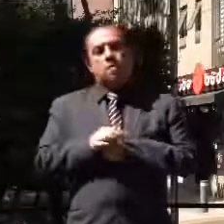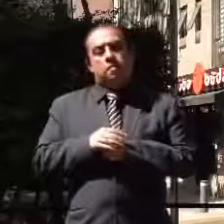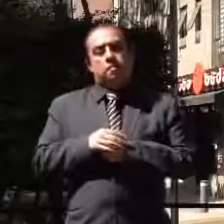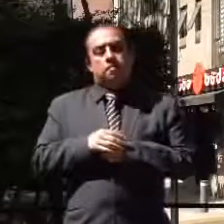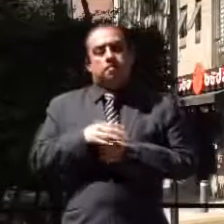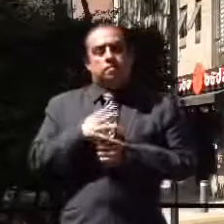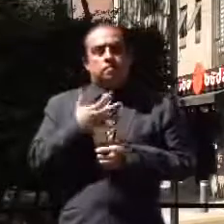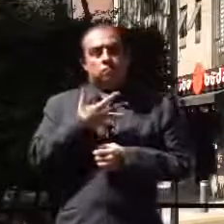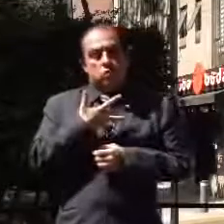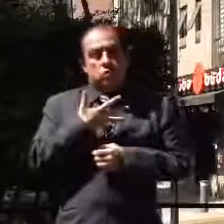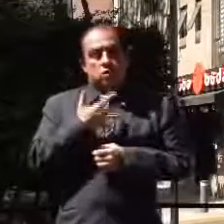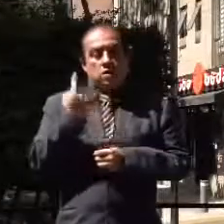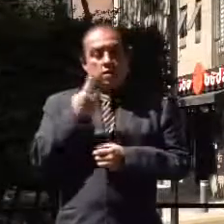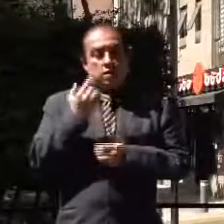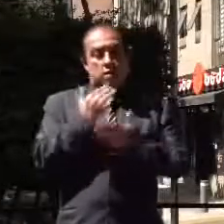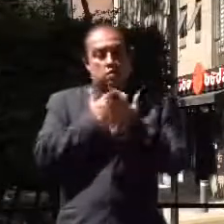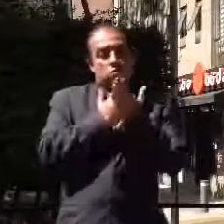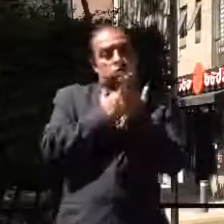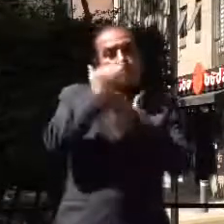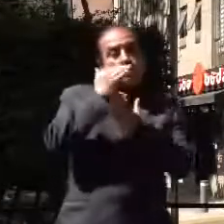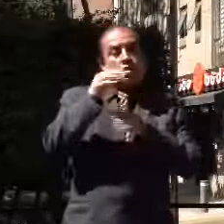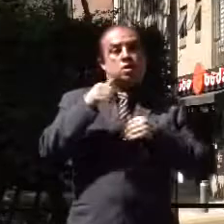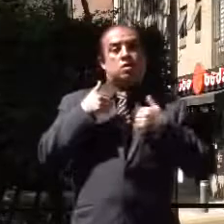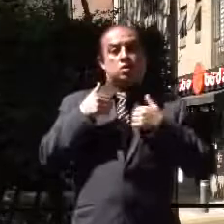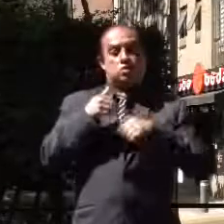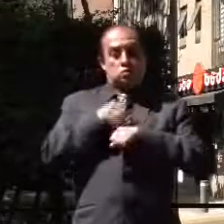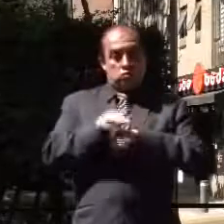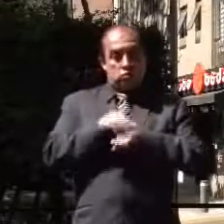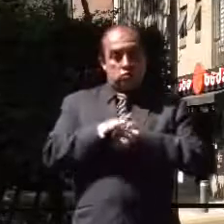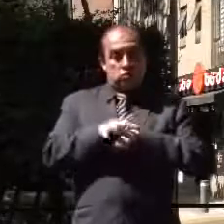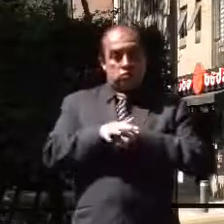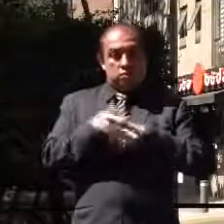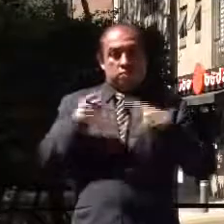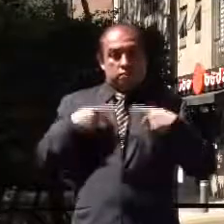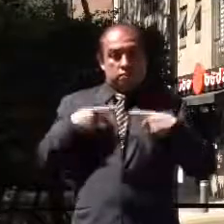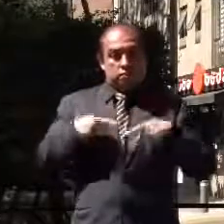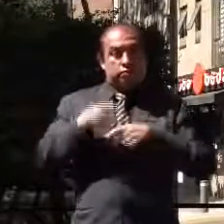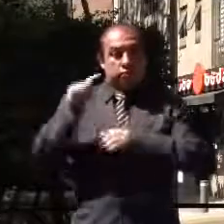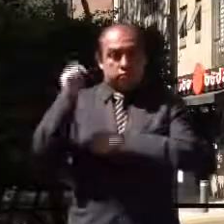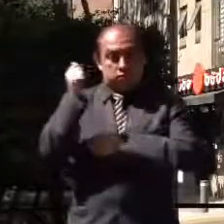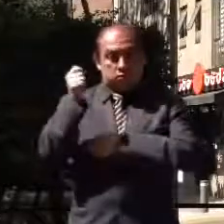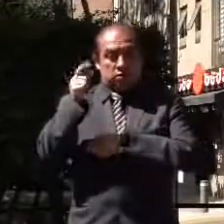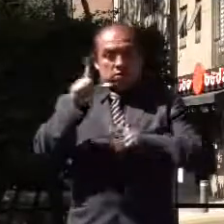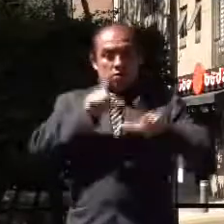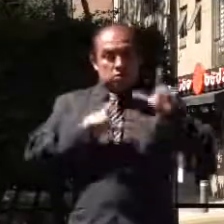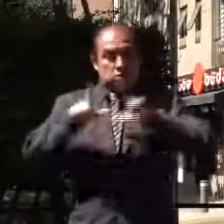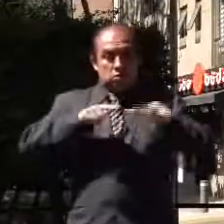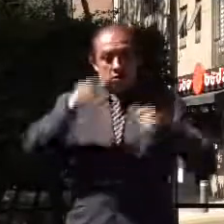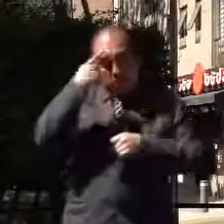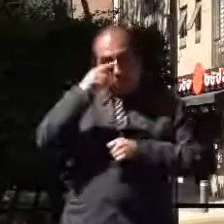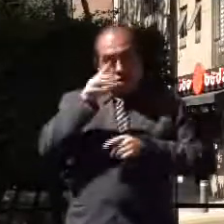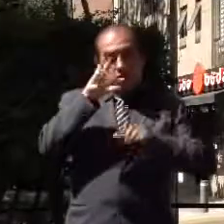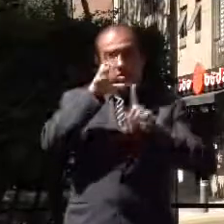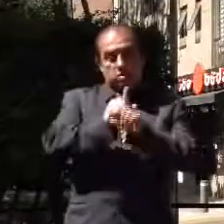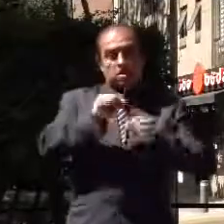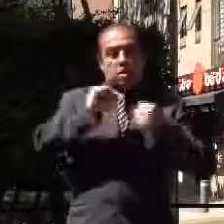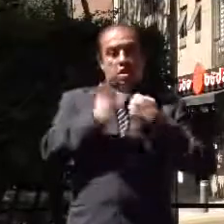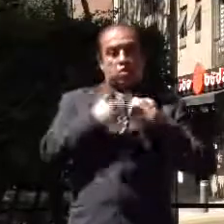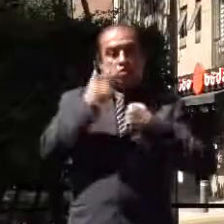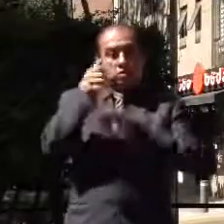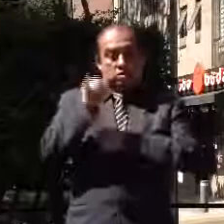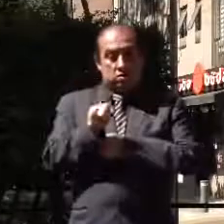si tuviéramos que aumentar el número de técnicos en el laboratorio para lograr algo de esta